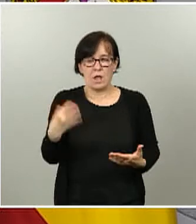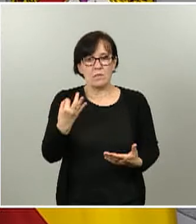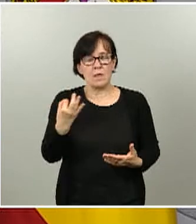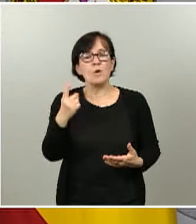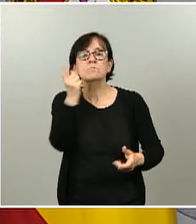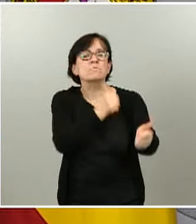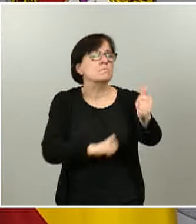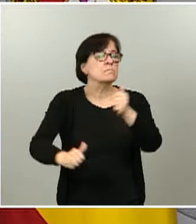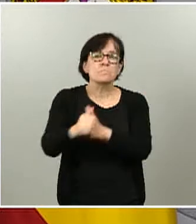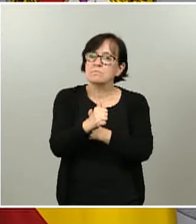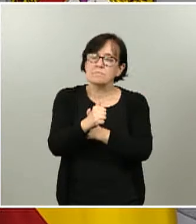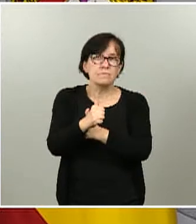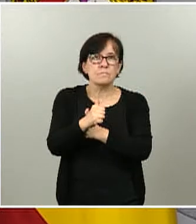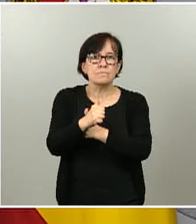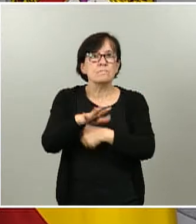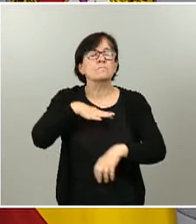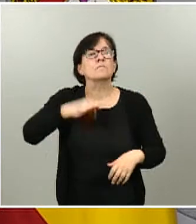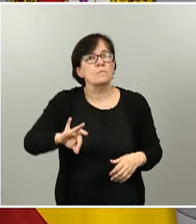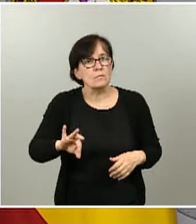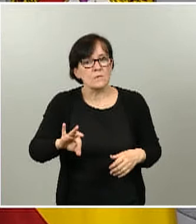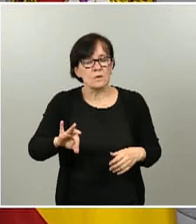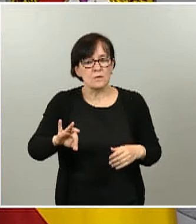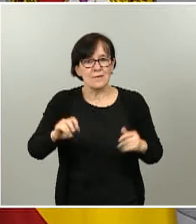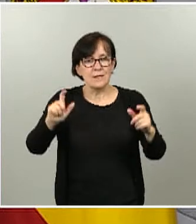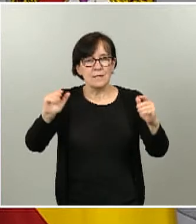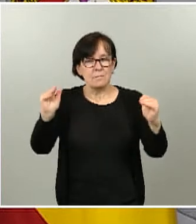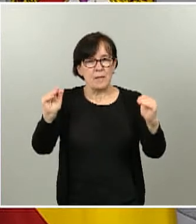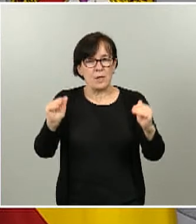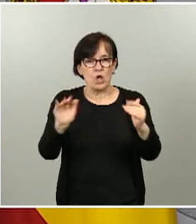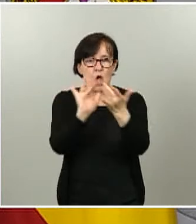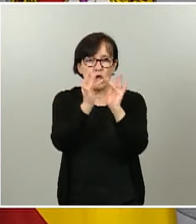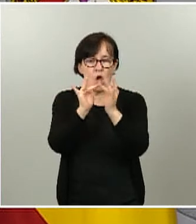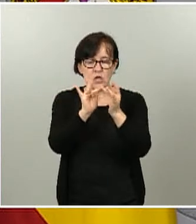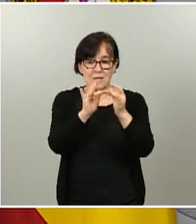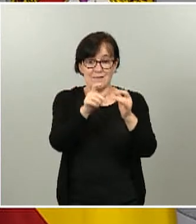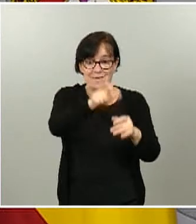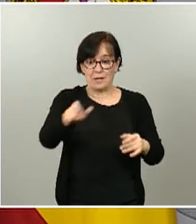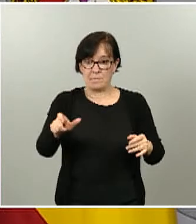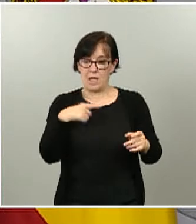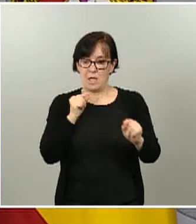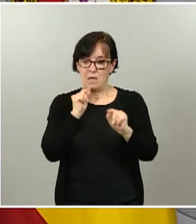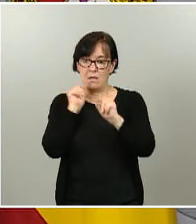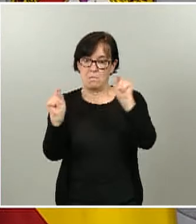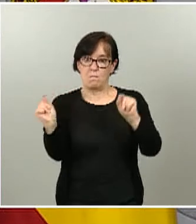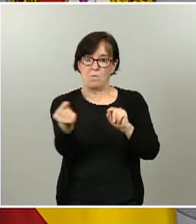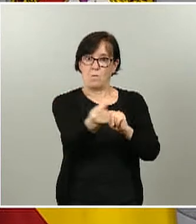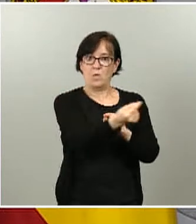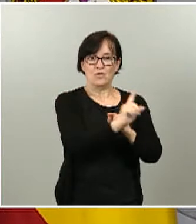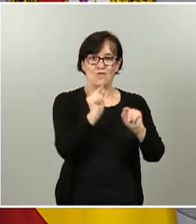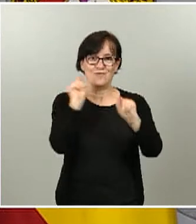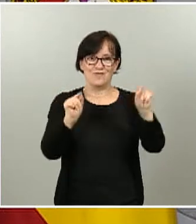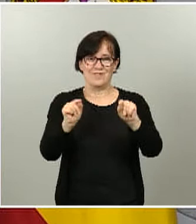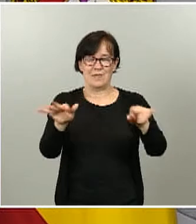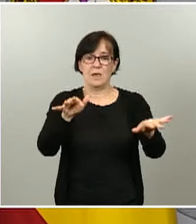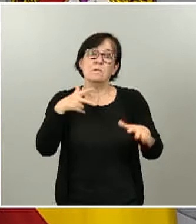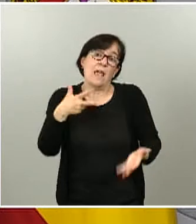esa posibilidad de disminuir los contactos entre los ciudadanos para que no se contagien frente al derecho a la movilidad. Y esto